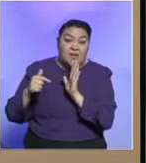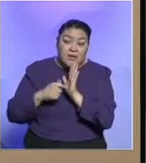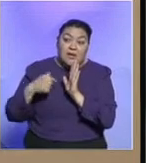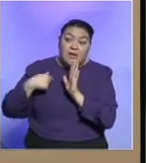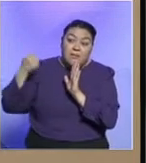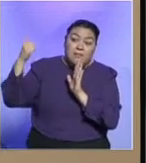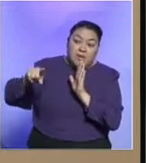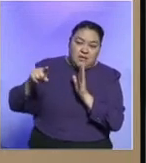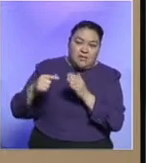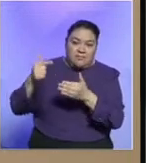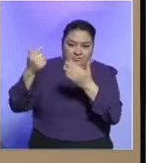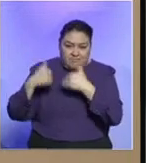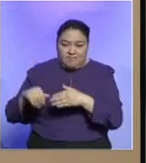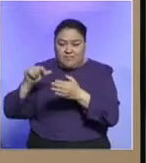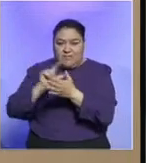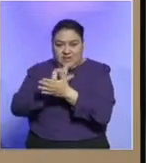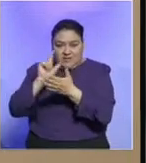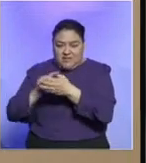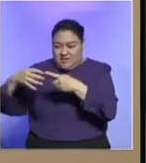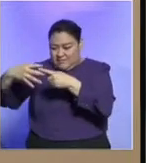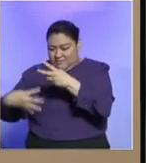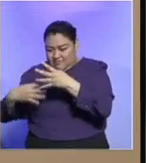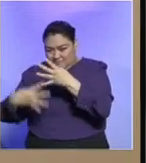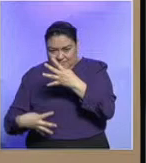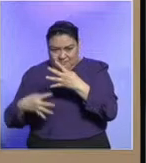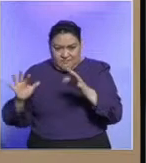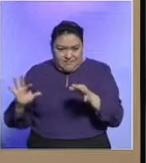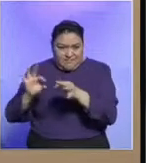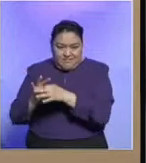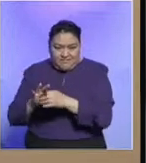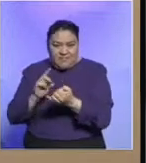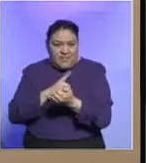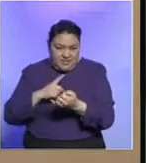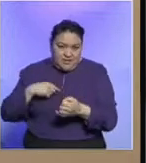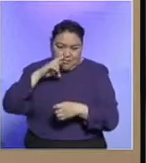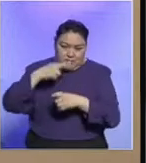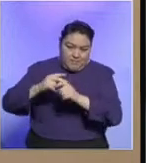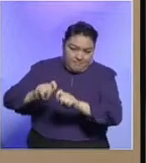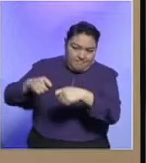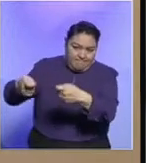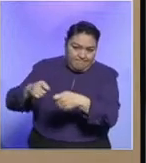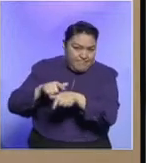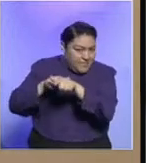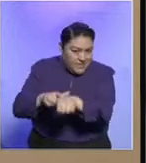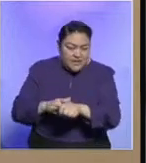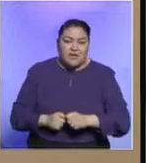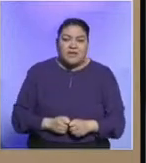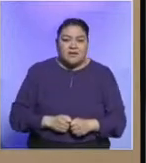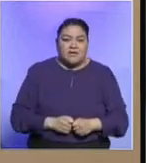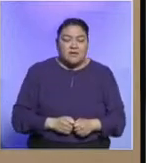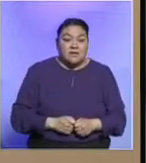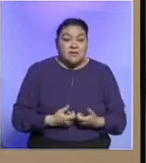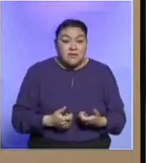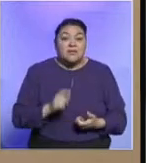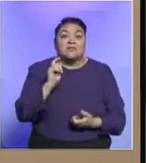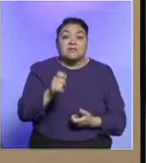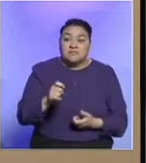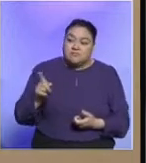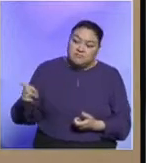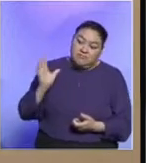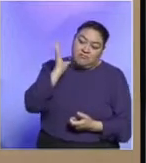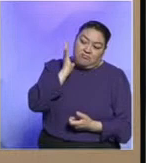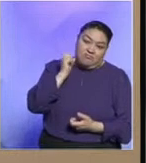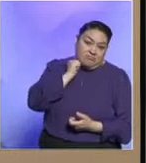y las leyes correspondientes. Esto es, en ambos